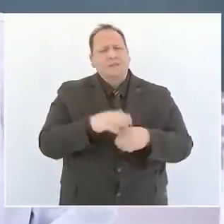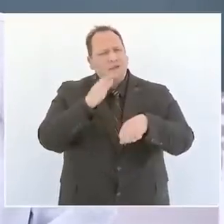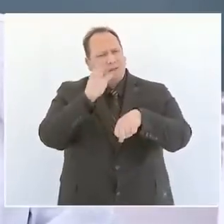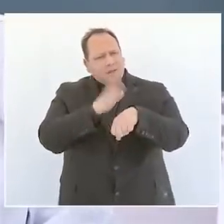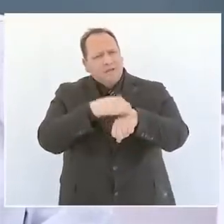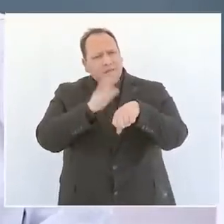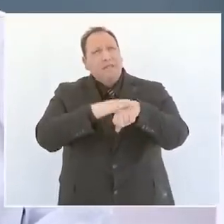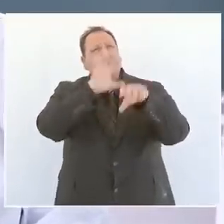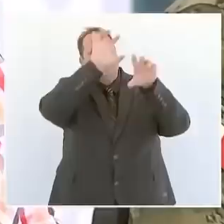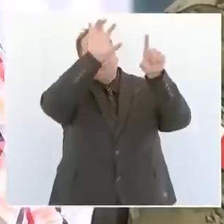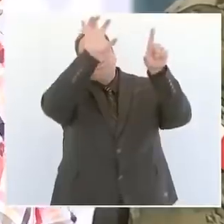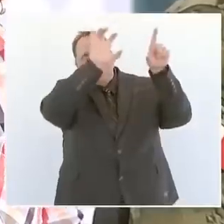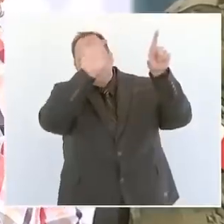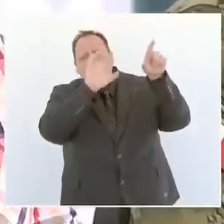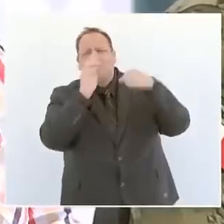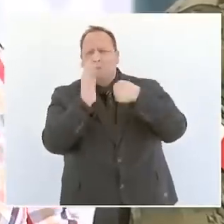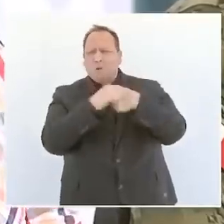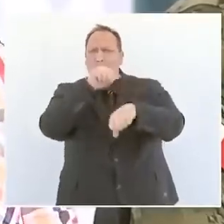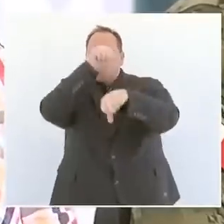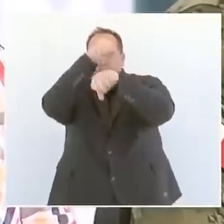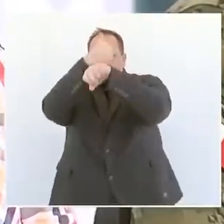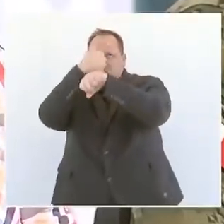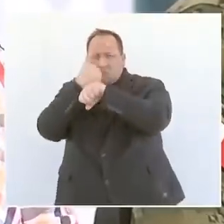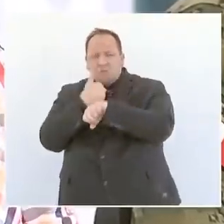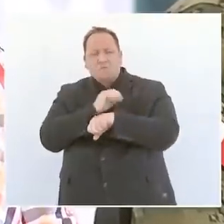muchas más instalaciones.